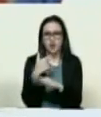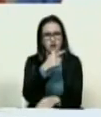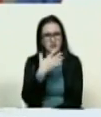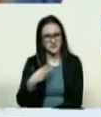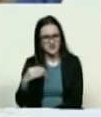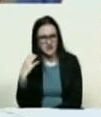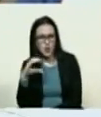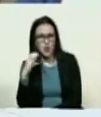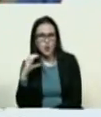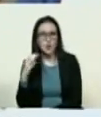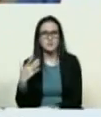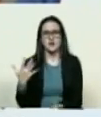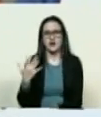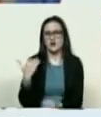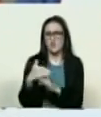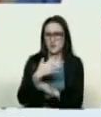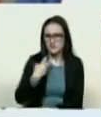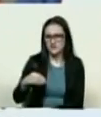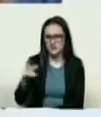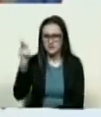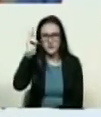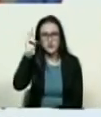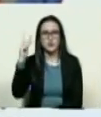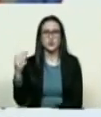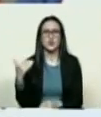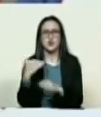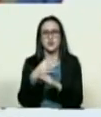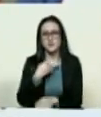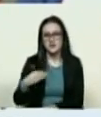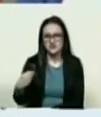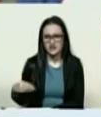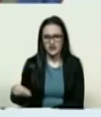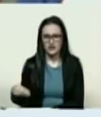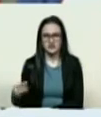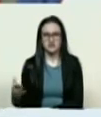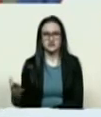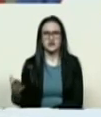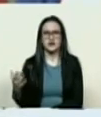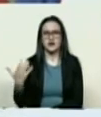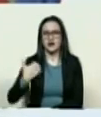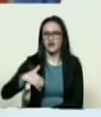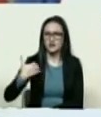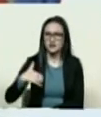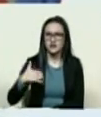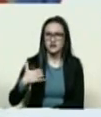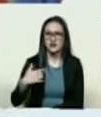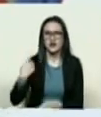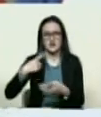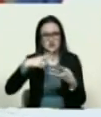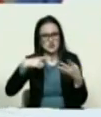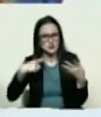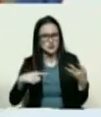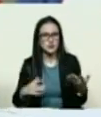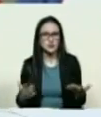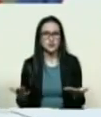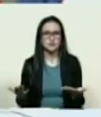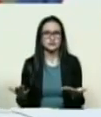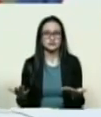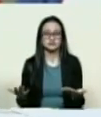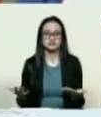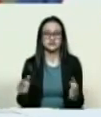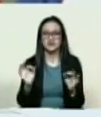como lo es Kuczynski, como es Cartes, como es Hernández, uy, ni nos